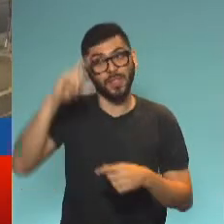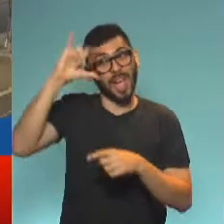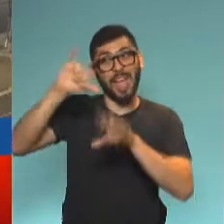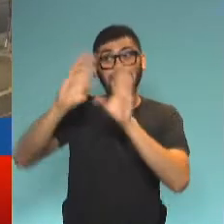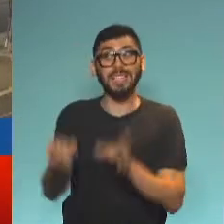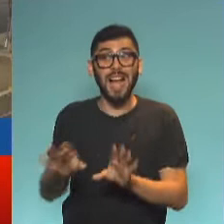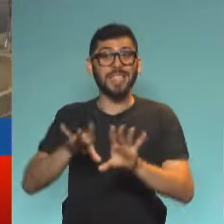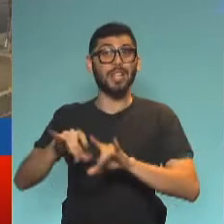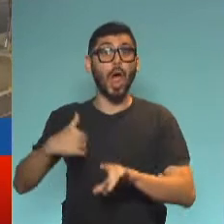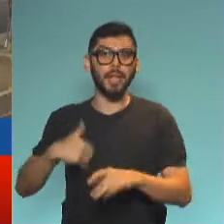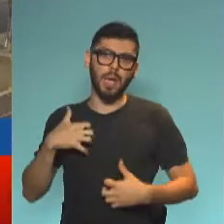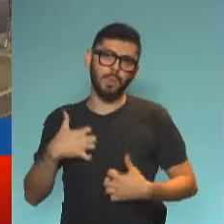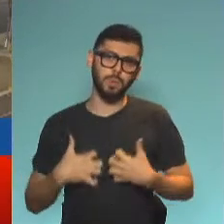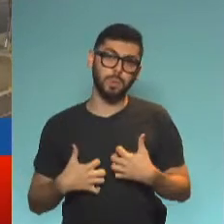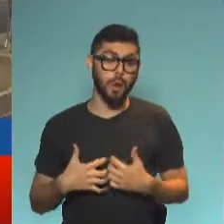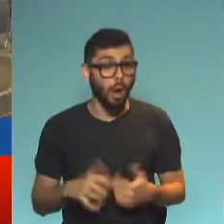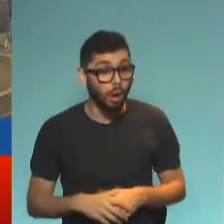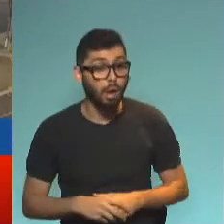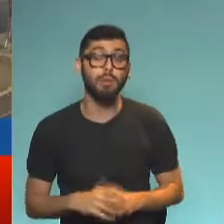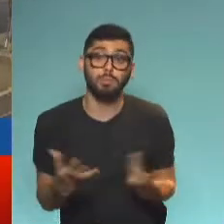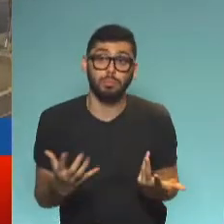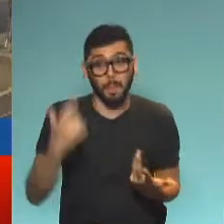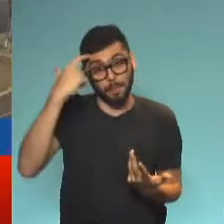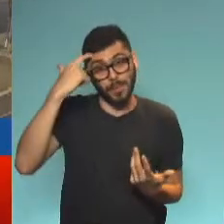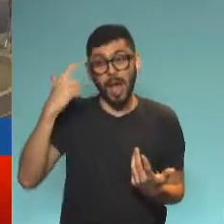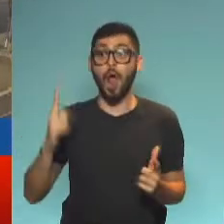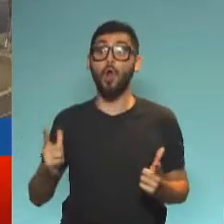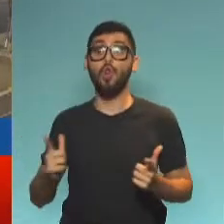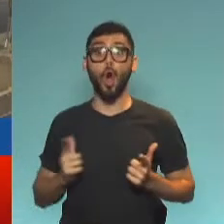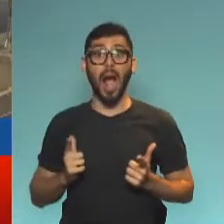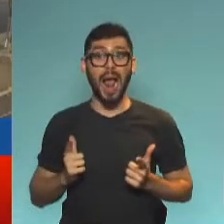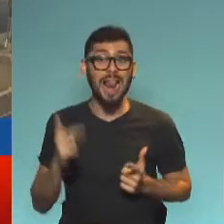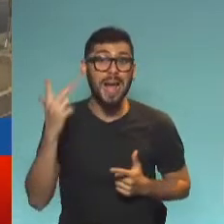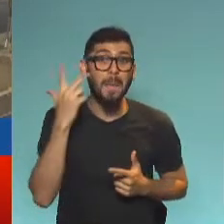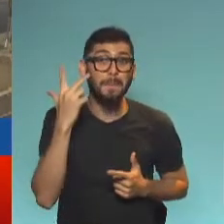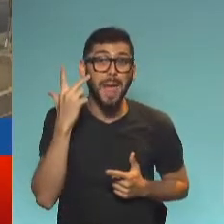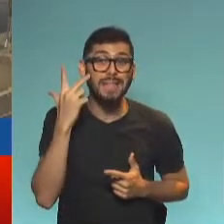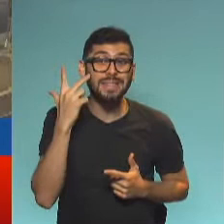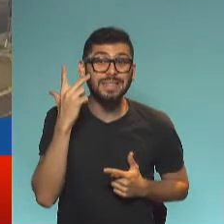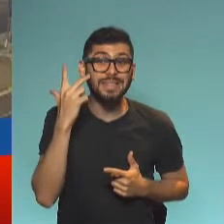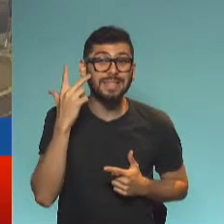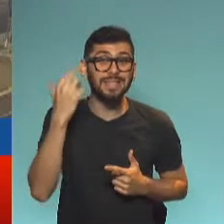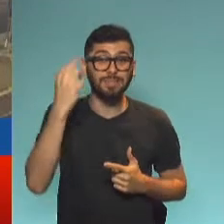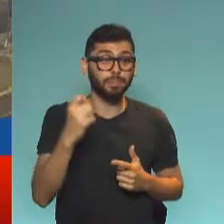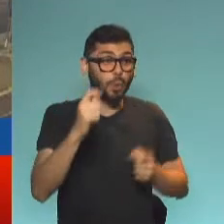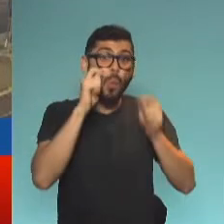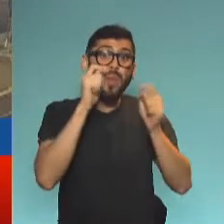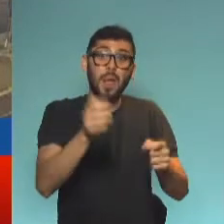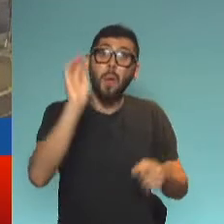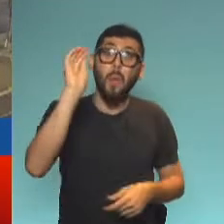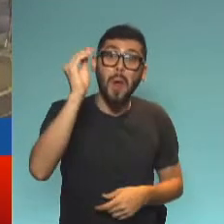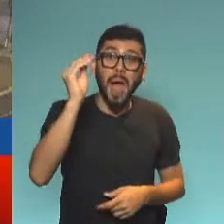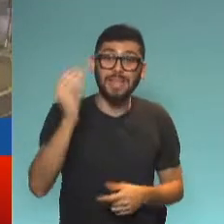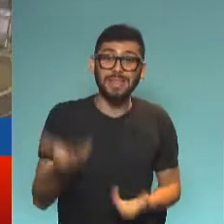de la selección. ¿Ah, sí? Y porque de pasar a ser local con Messi, pasa a ser el más visitante de todos. Jugamos en